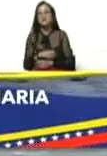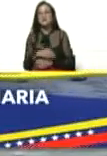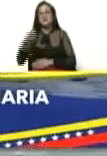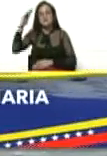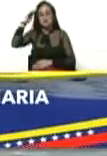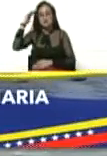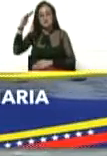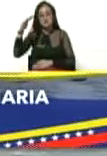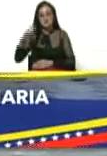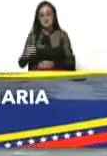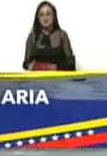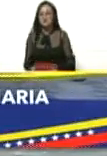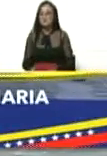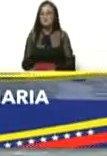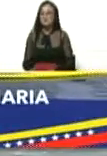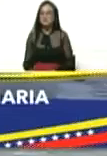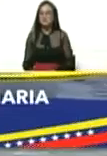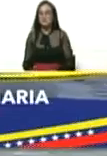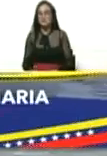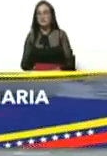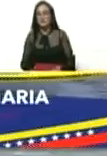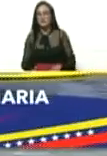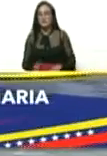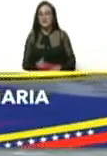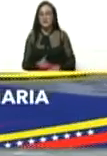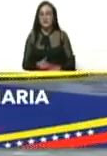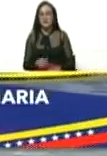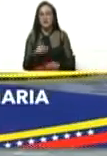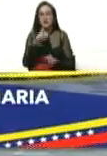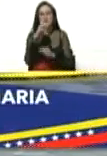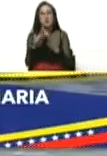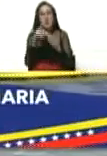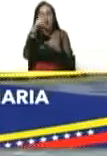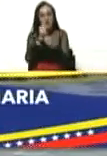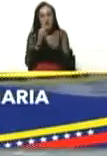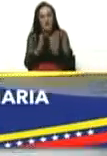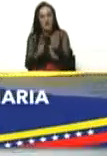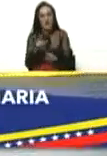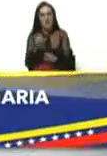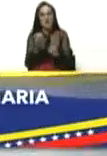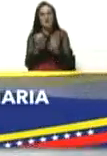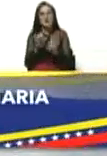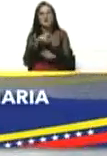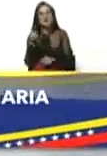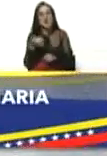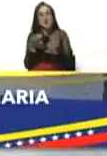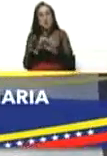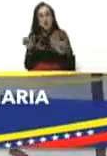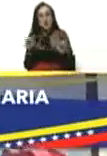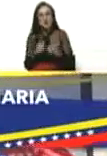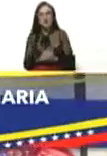Nacional Bolivariana, bueno, los trabajadores de la zona educativa, los maestros, las maestras. Ha sido